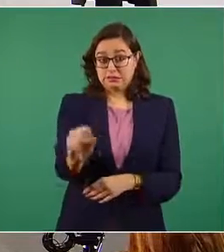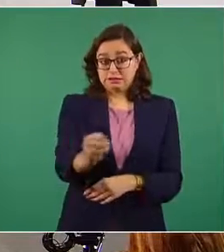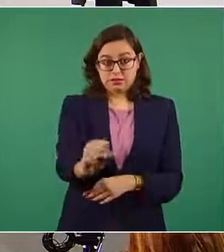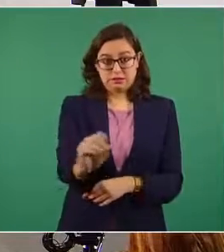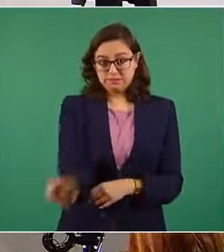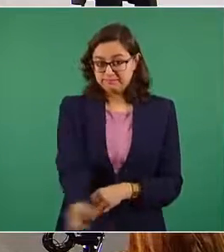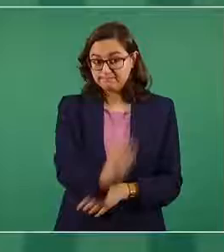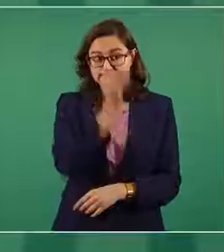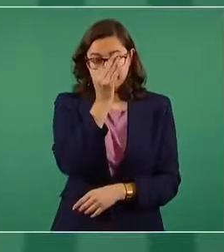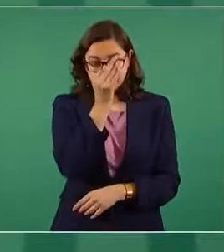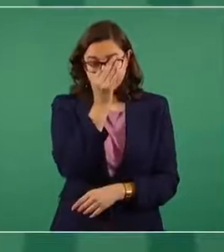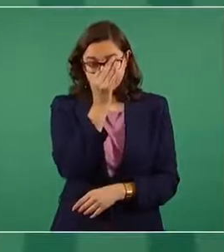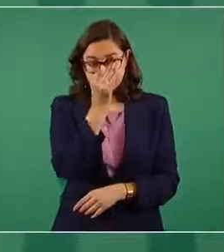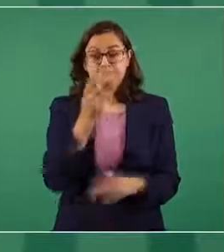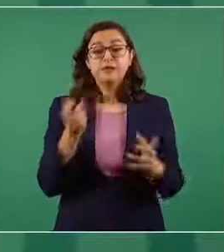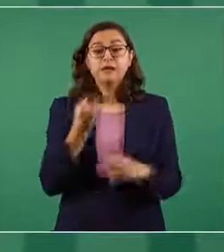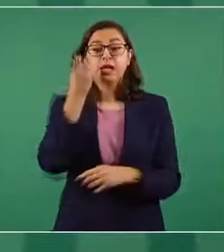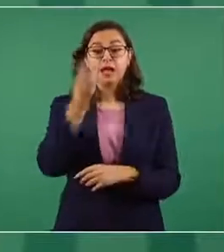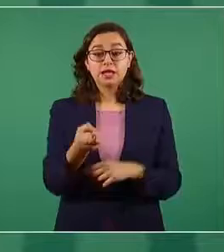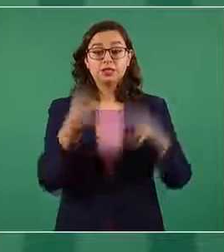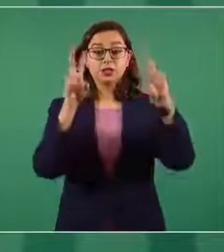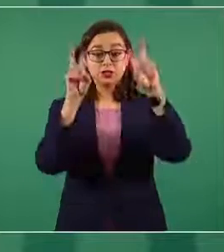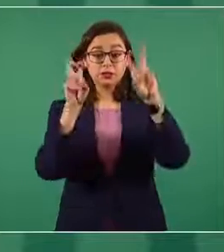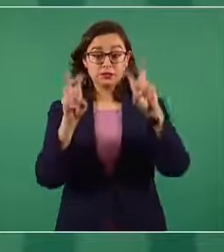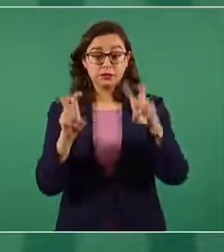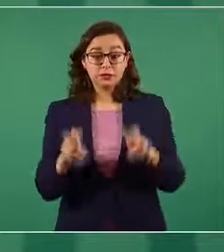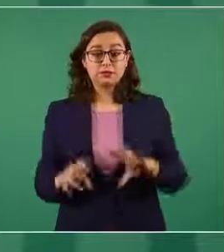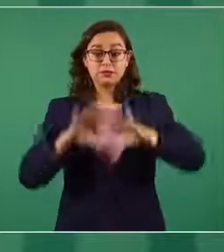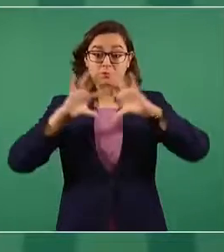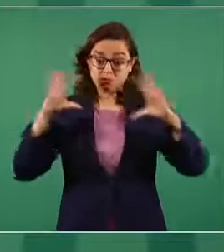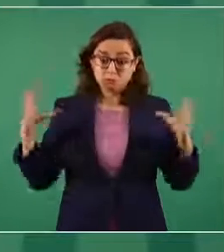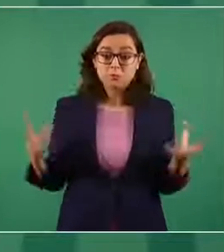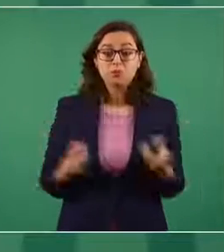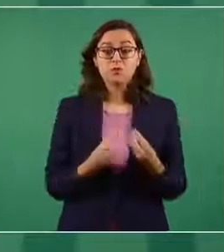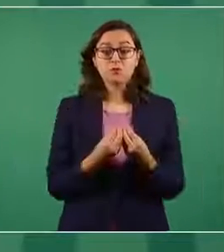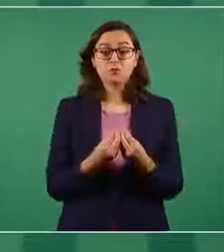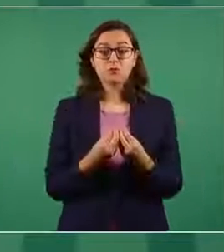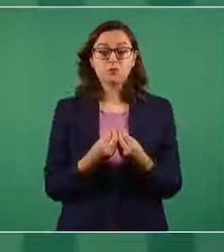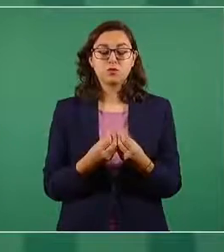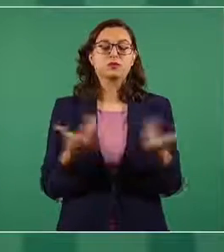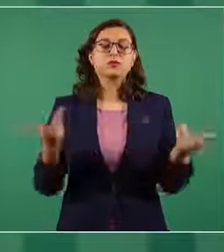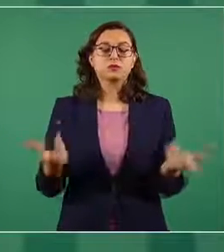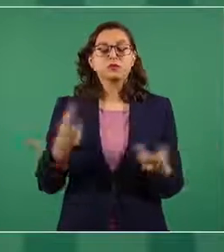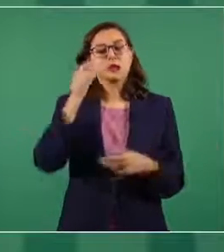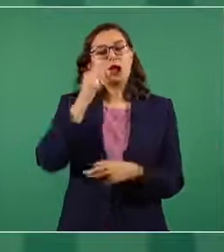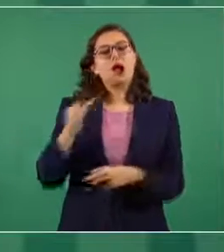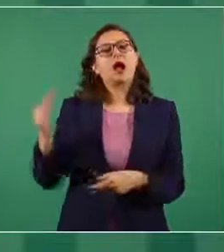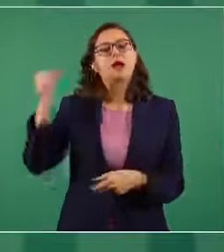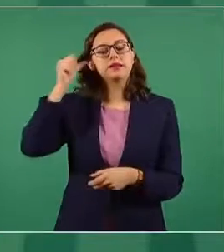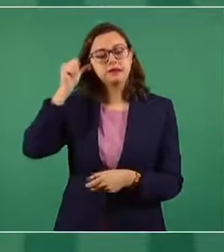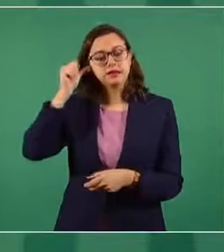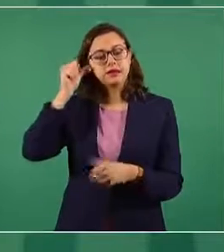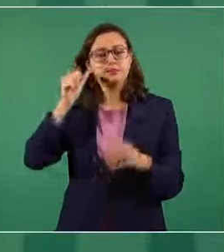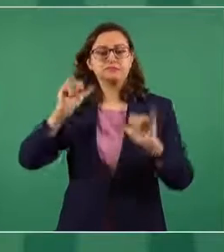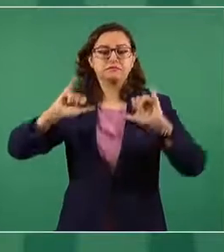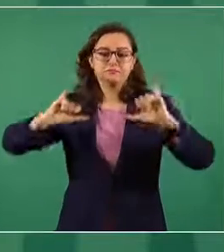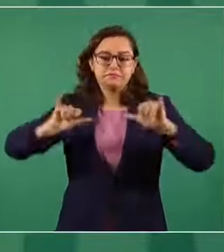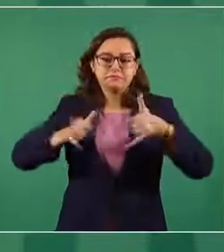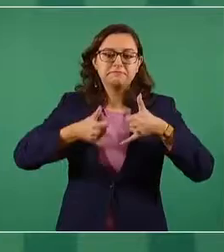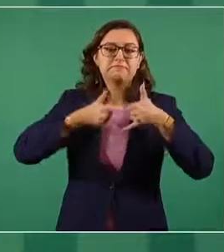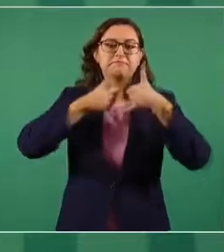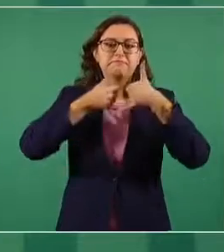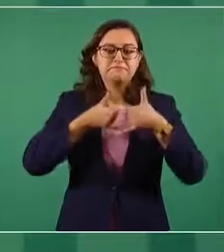pronto. Todo esto que estoy explicando ahorita son los temas que ayer de manera